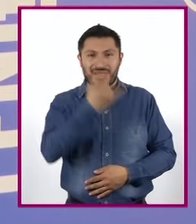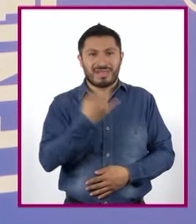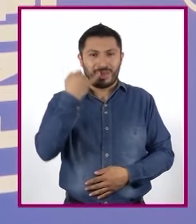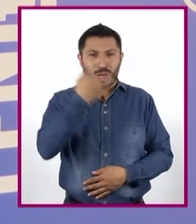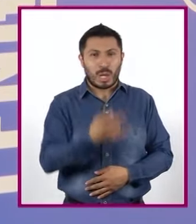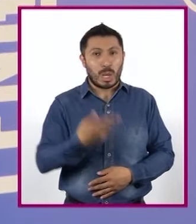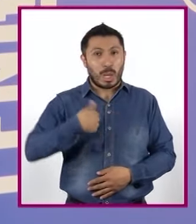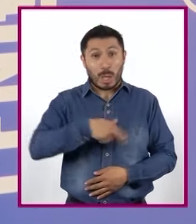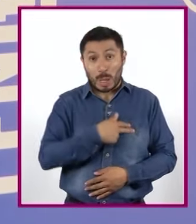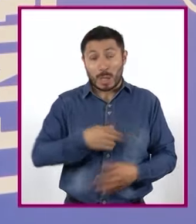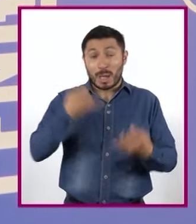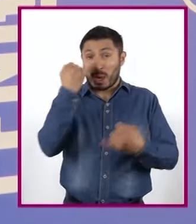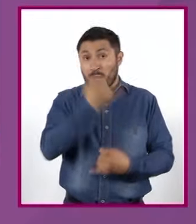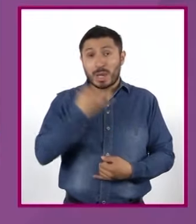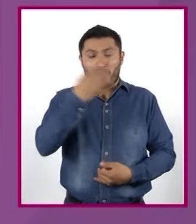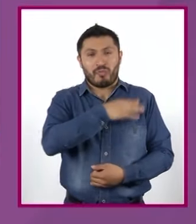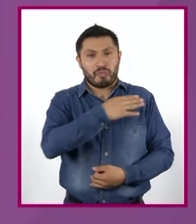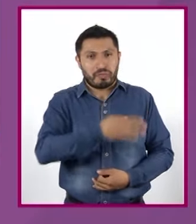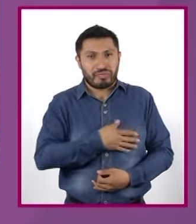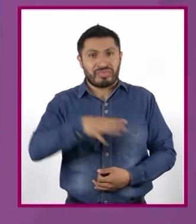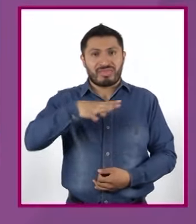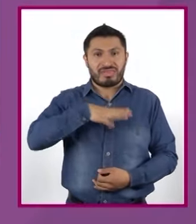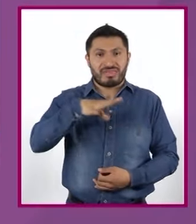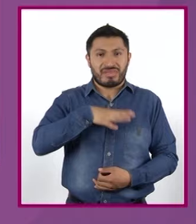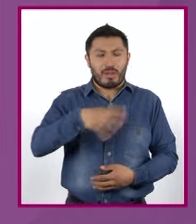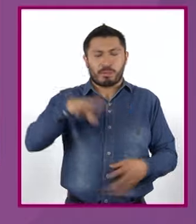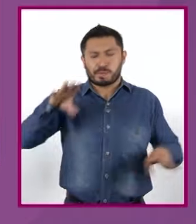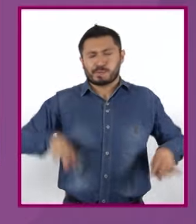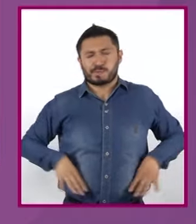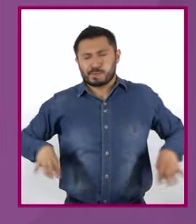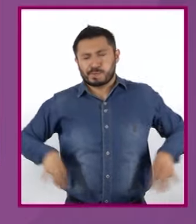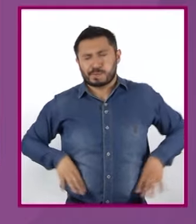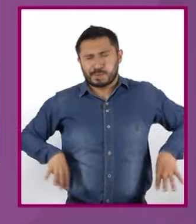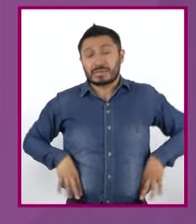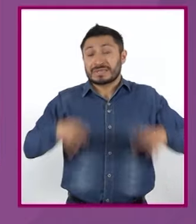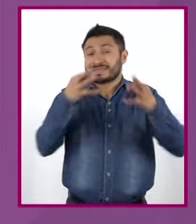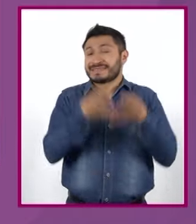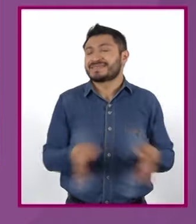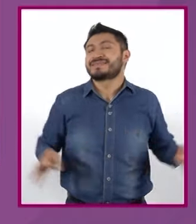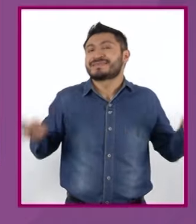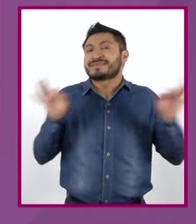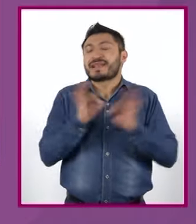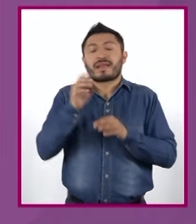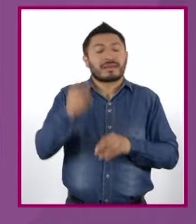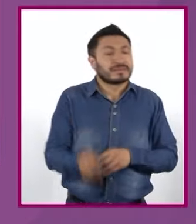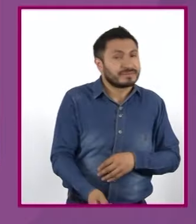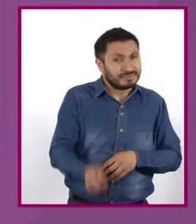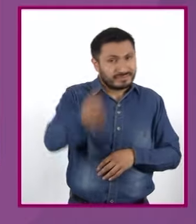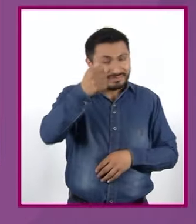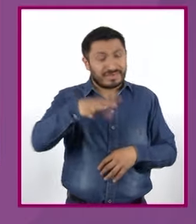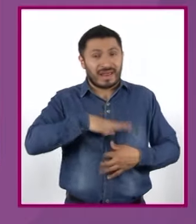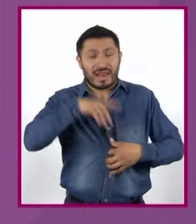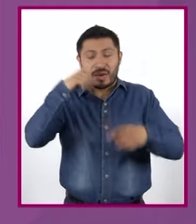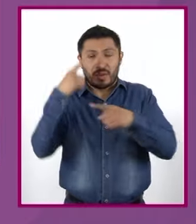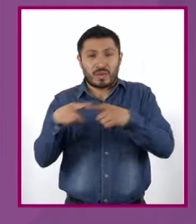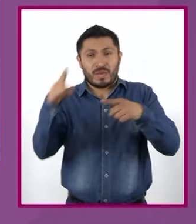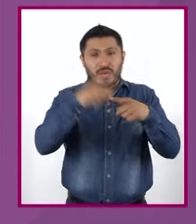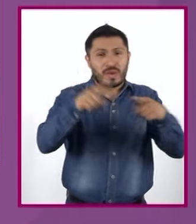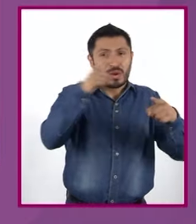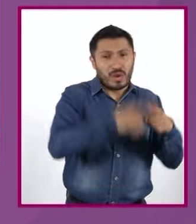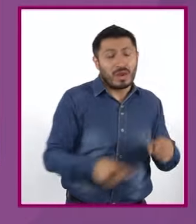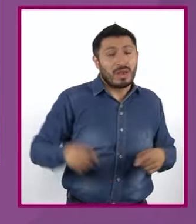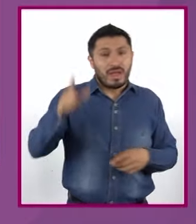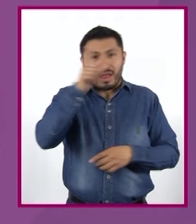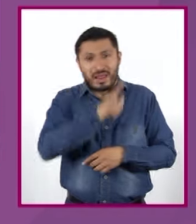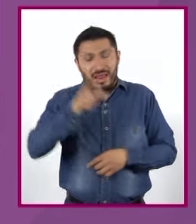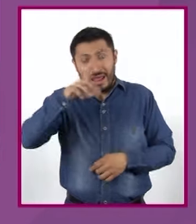Nuestro idioma, el español, cuenta con características importantes. Primero, la diversidad lingüística depende